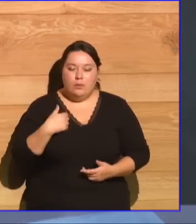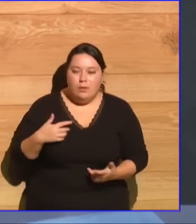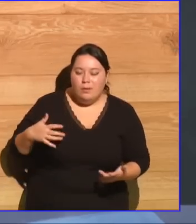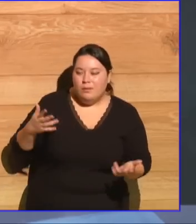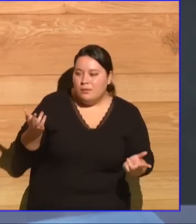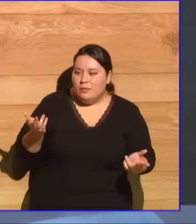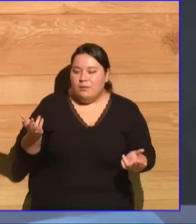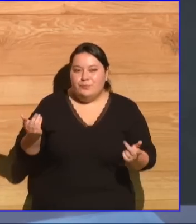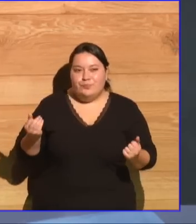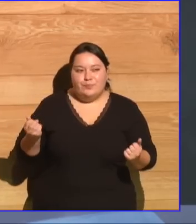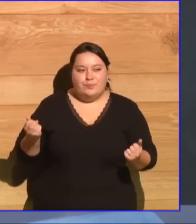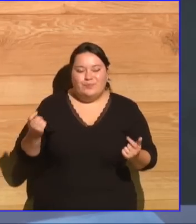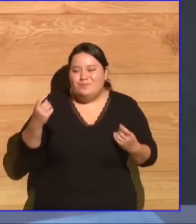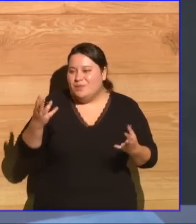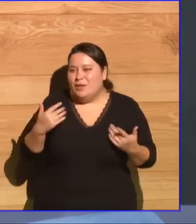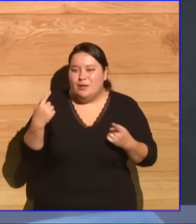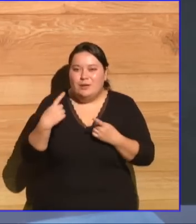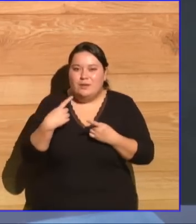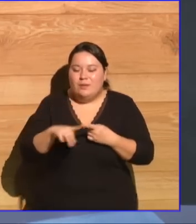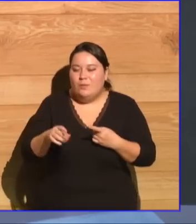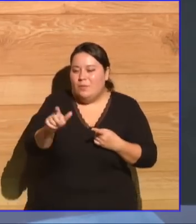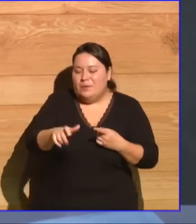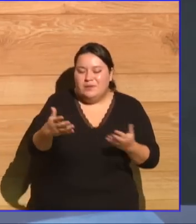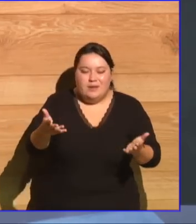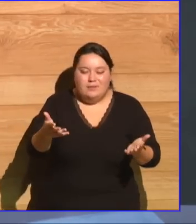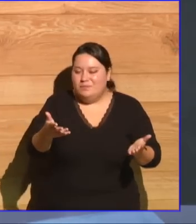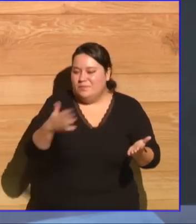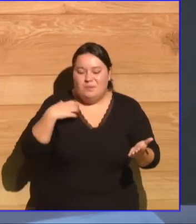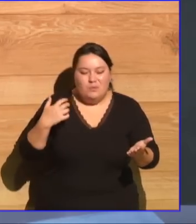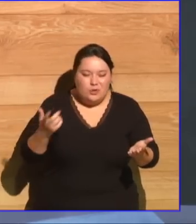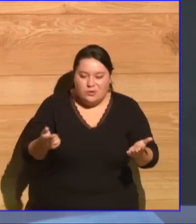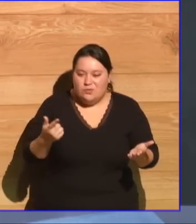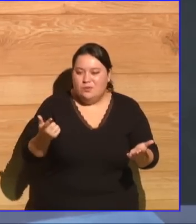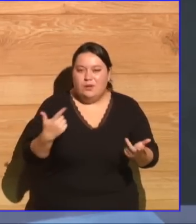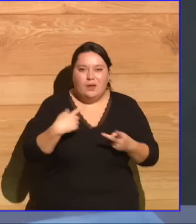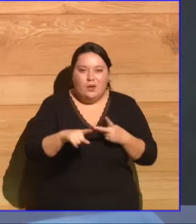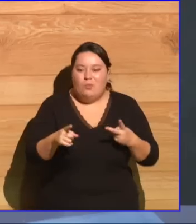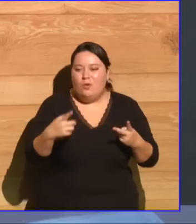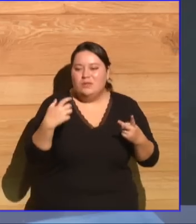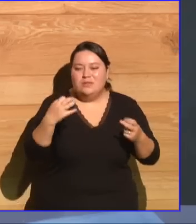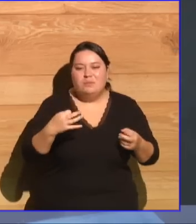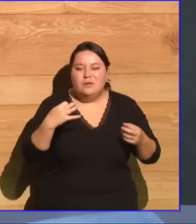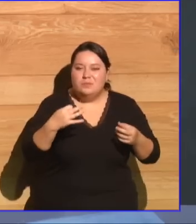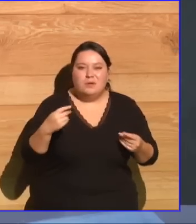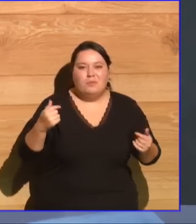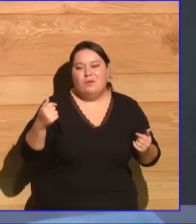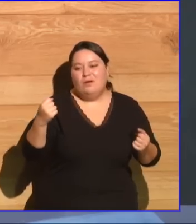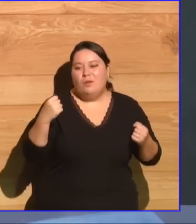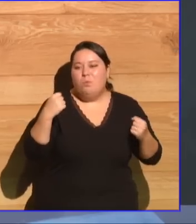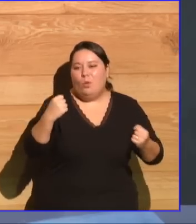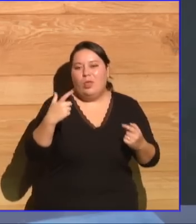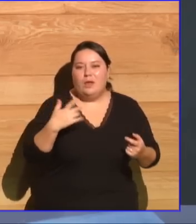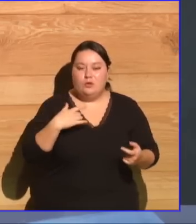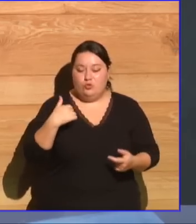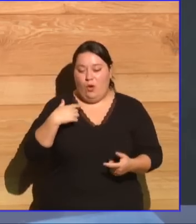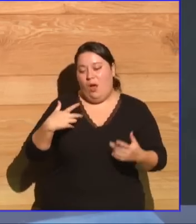con un, en fin, malcriado, constante, acostumbrado a tener mucho más poder del lógico cuando la estrella soy yo,